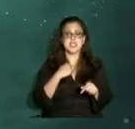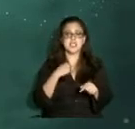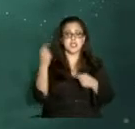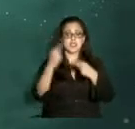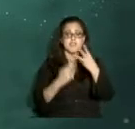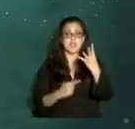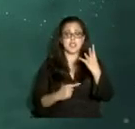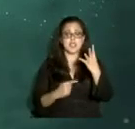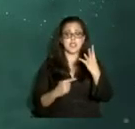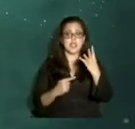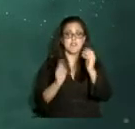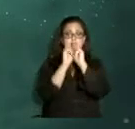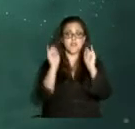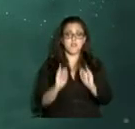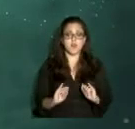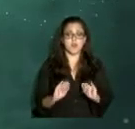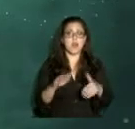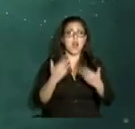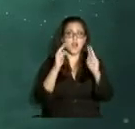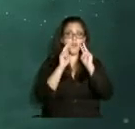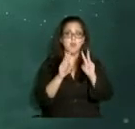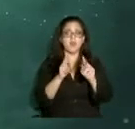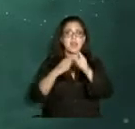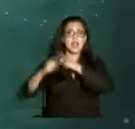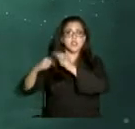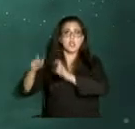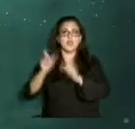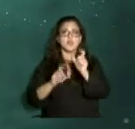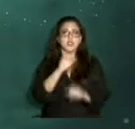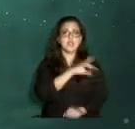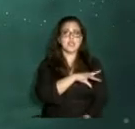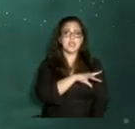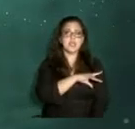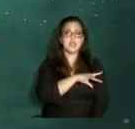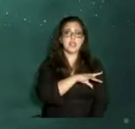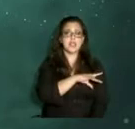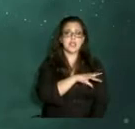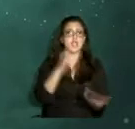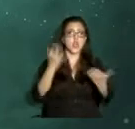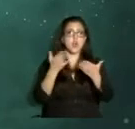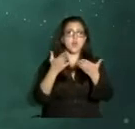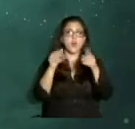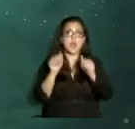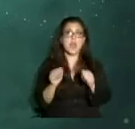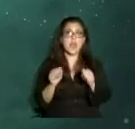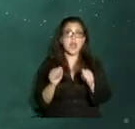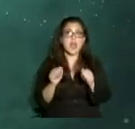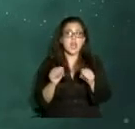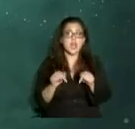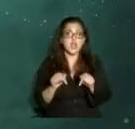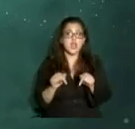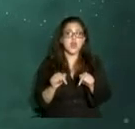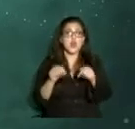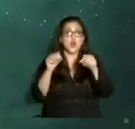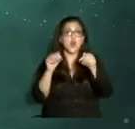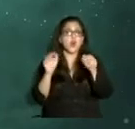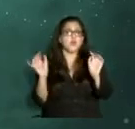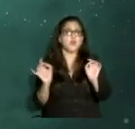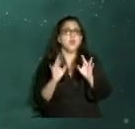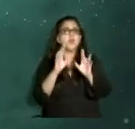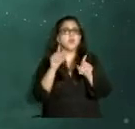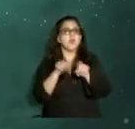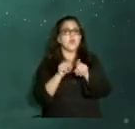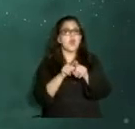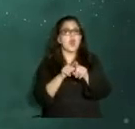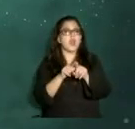ámbitos. Veamos la historia de los chilenos y cómo esto se supone o uno infiere, se anticipa que esto tiene que incidir